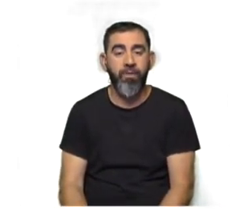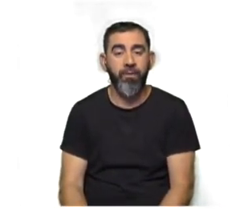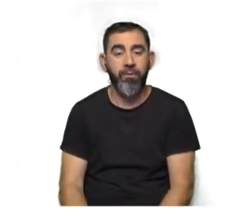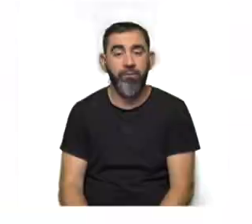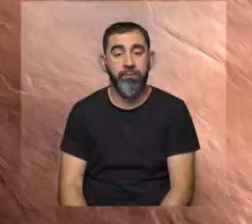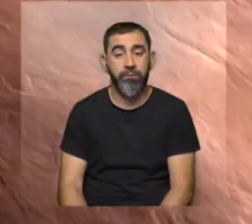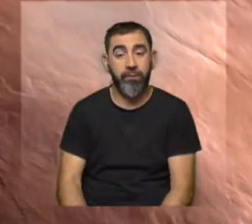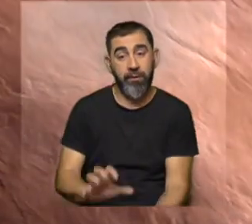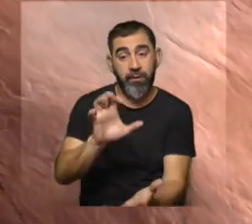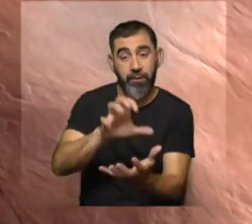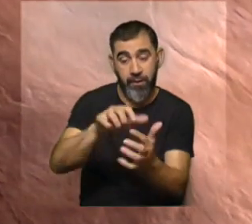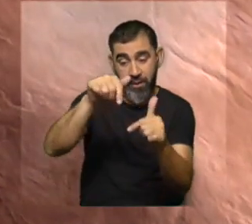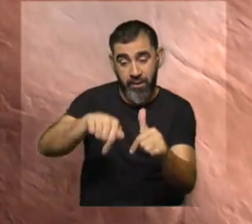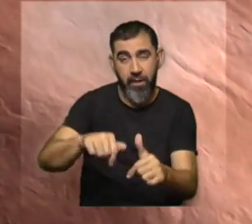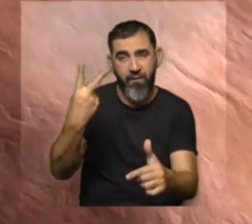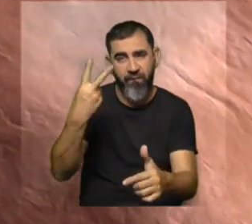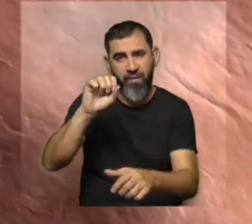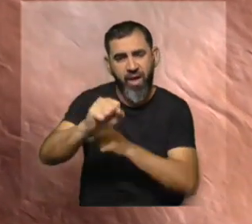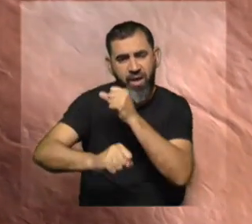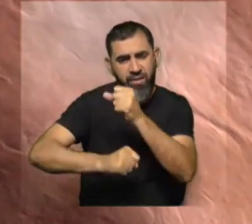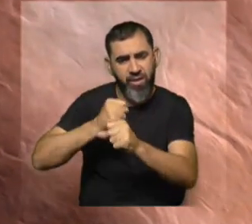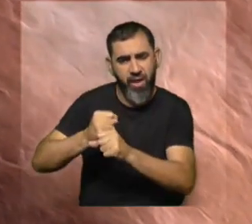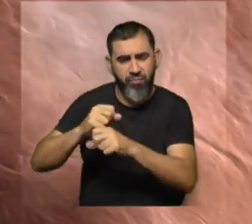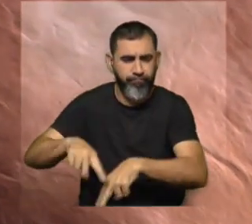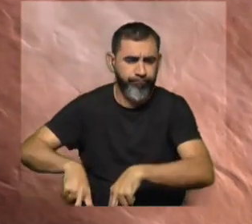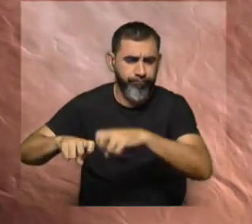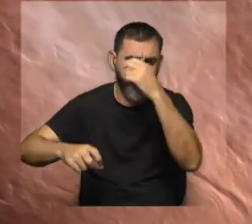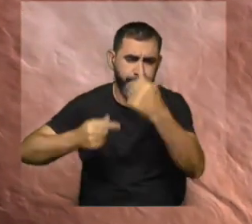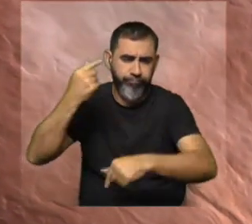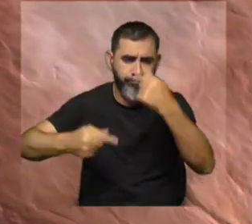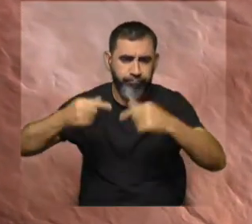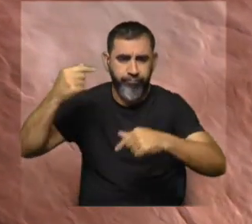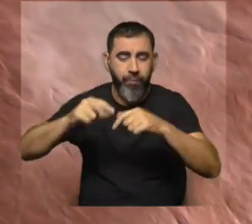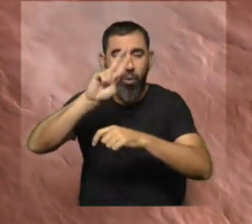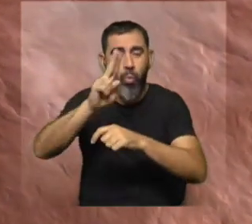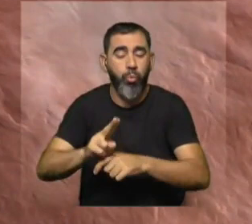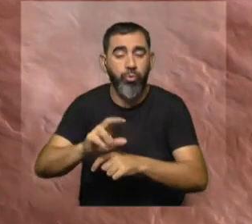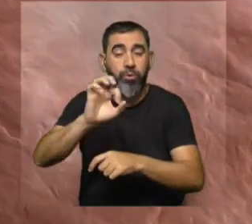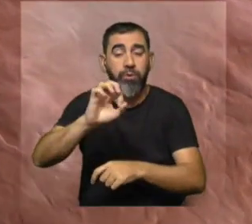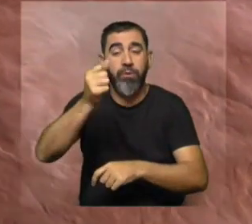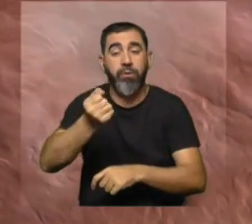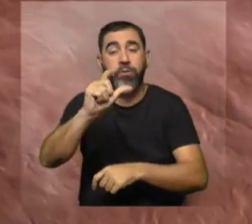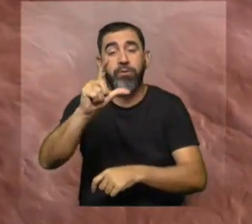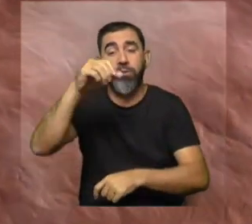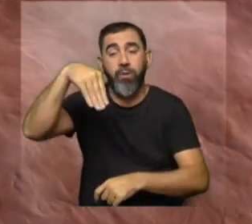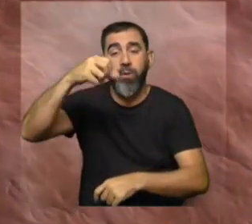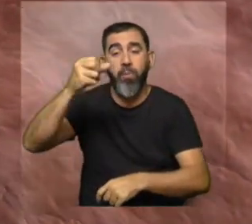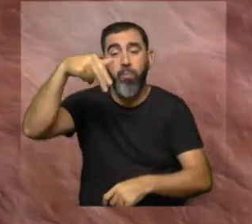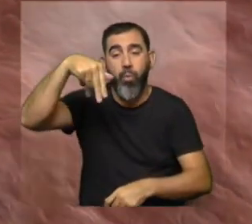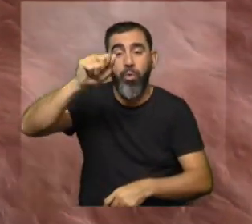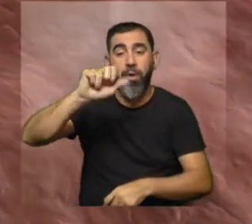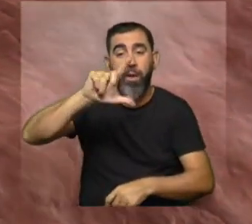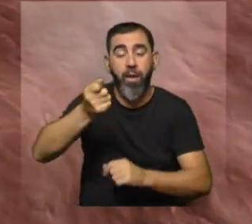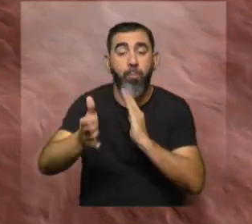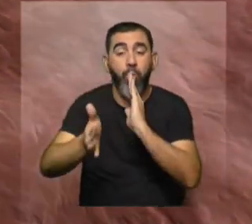En este departamento hace más de 20 años se investiga distintos aspectos del uso de Salmonella, el potencial de Salmonella como una